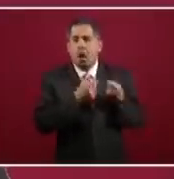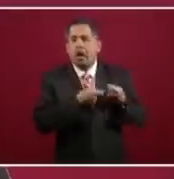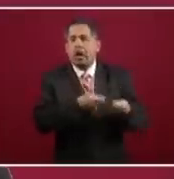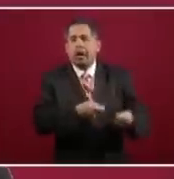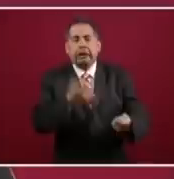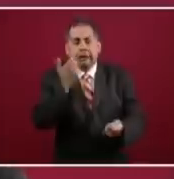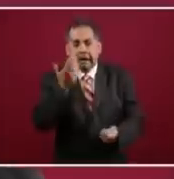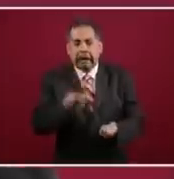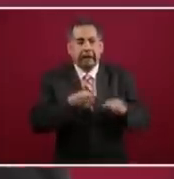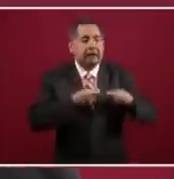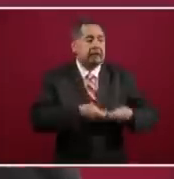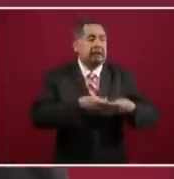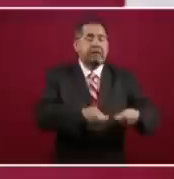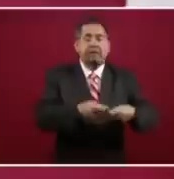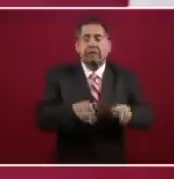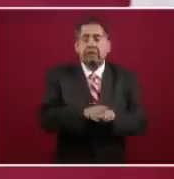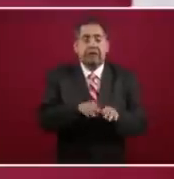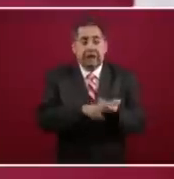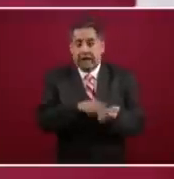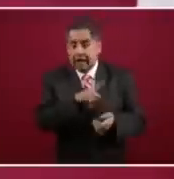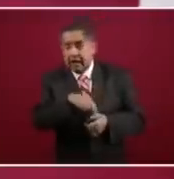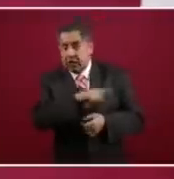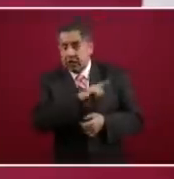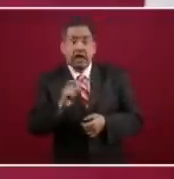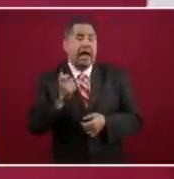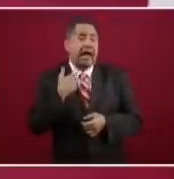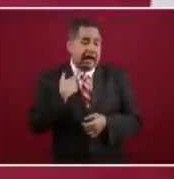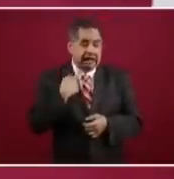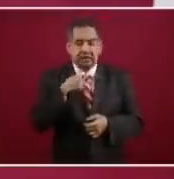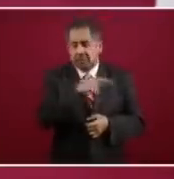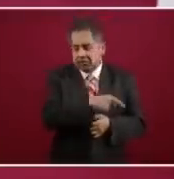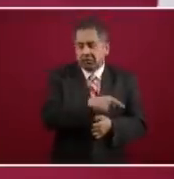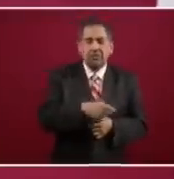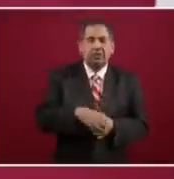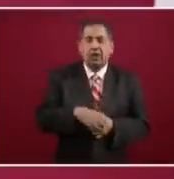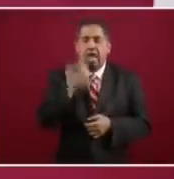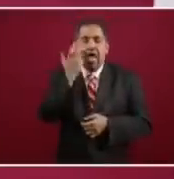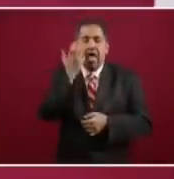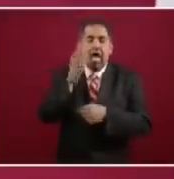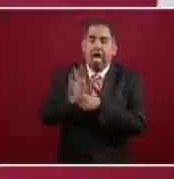que se han dedicado a solapar